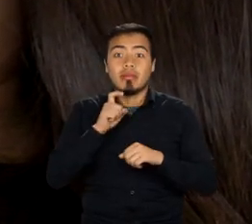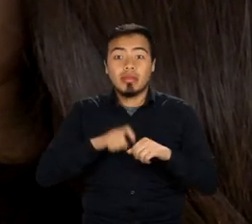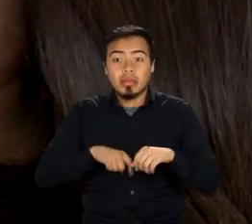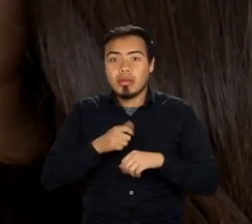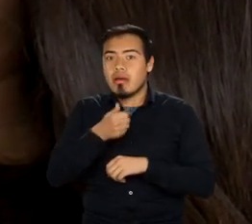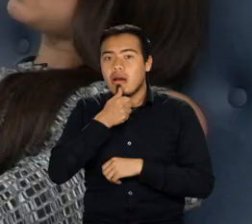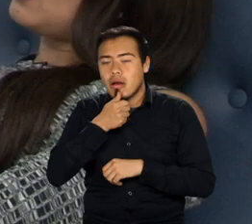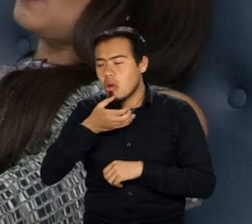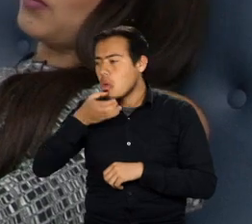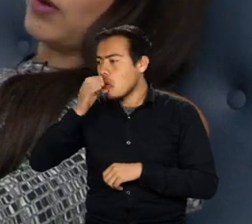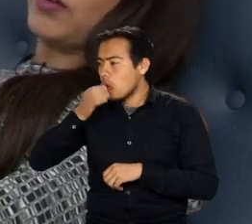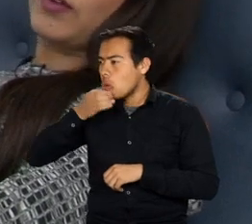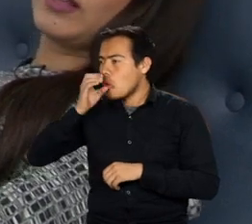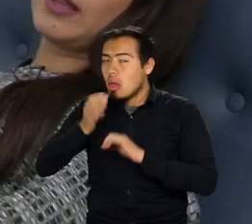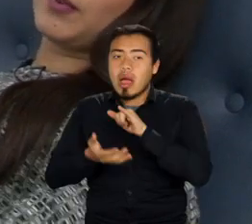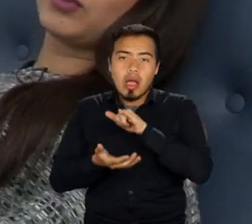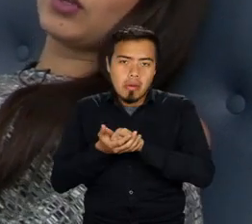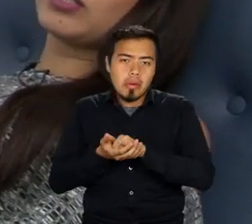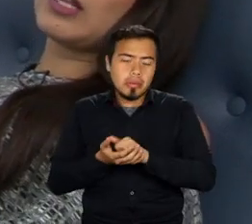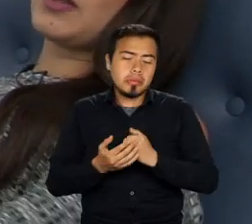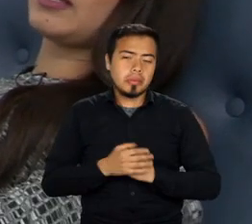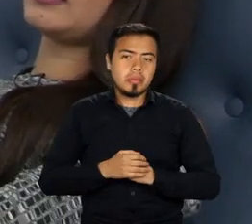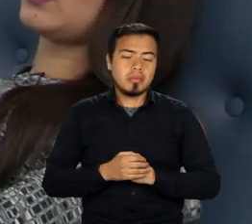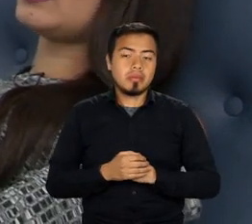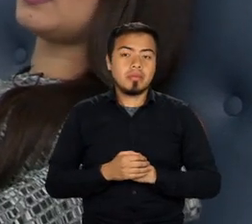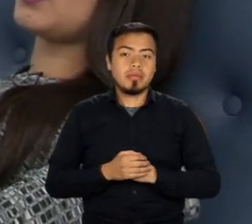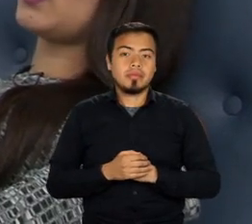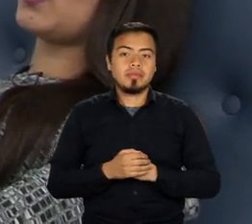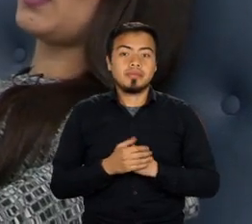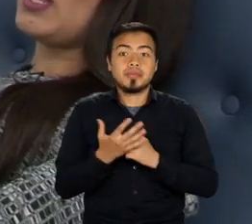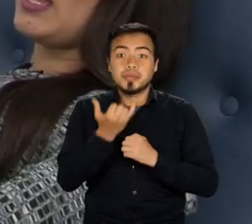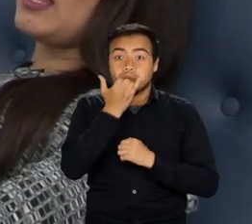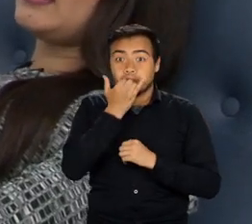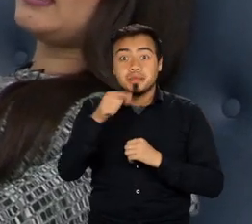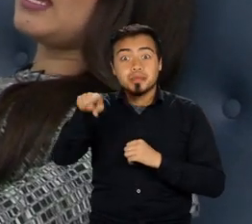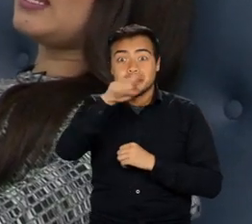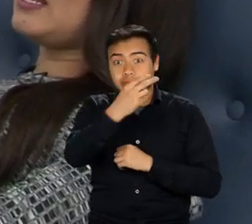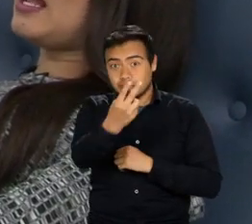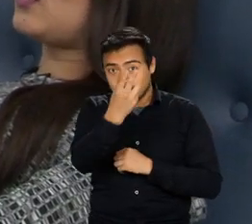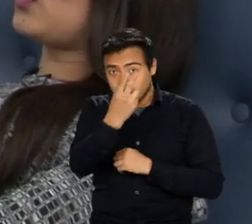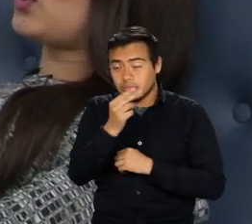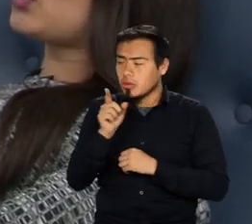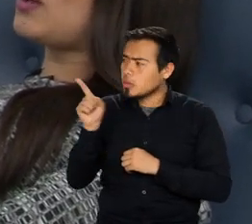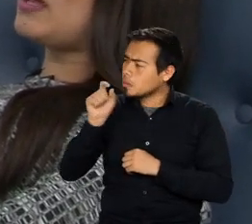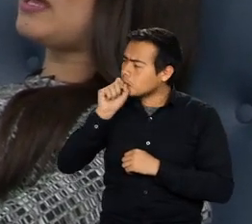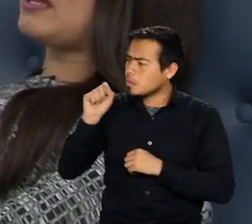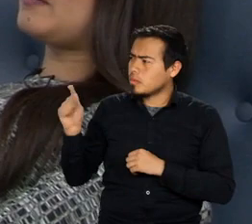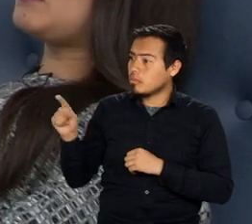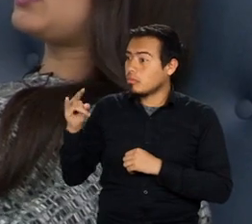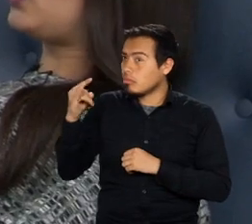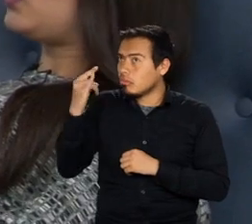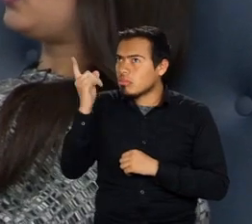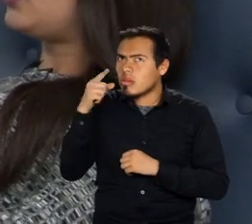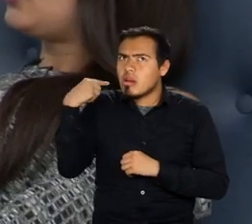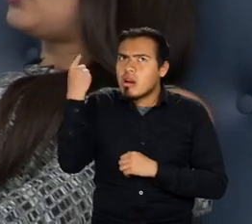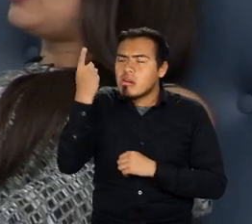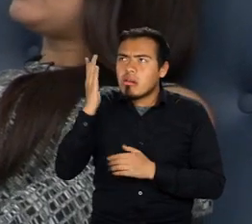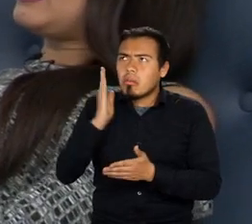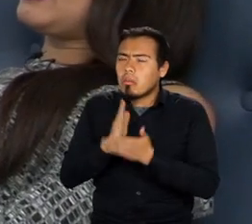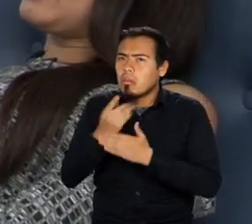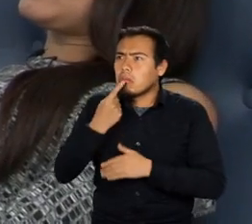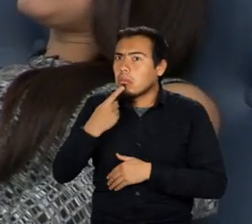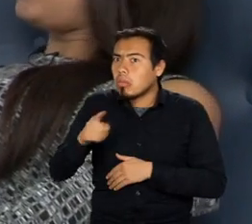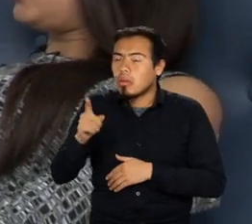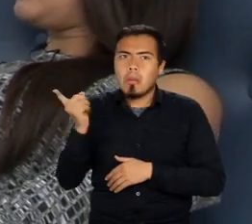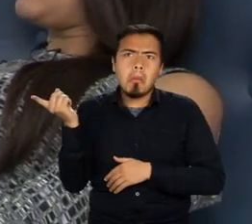el procedimiento. Bueno, jefe, de pronto los televidentes que nos están viendo tienen algunos mitos